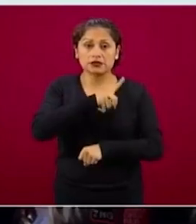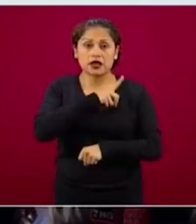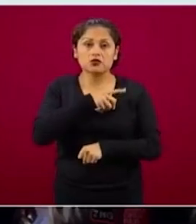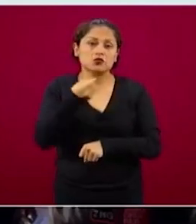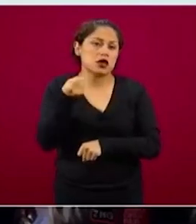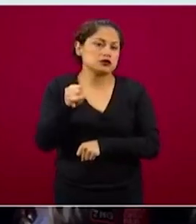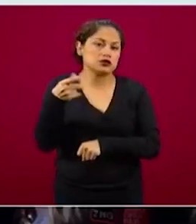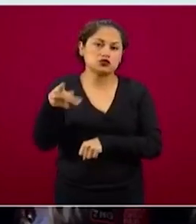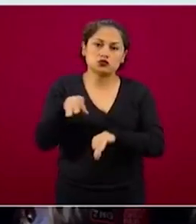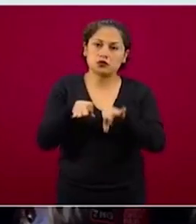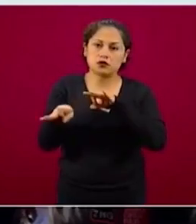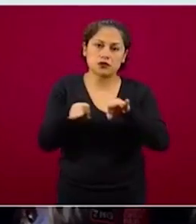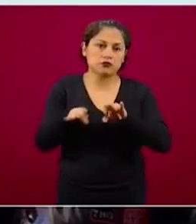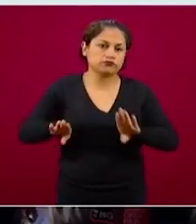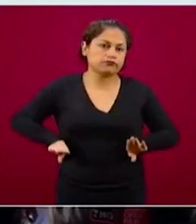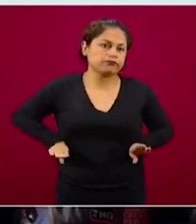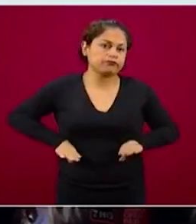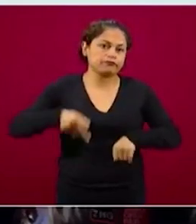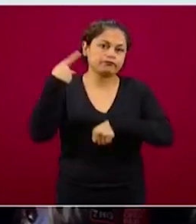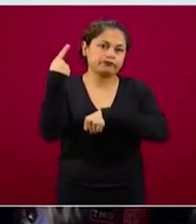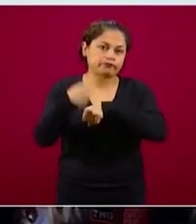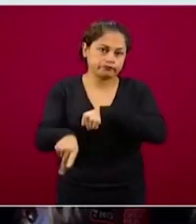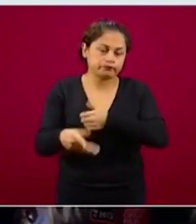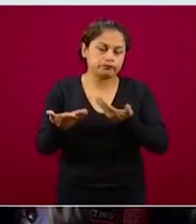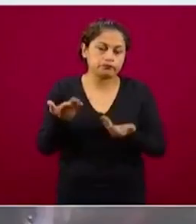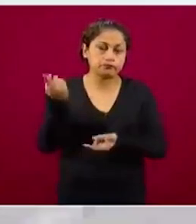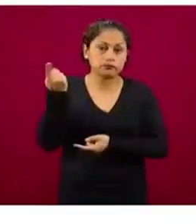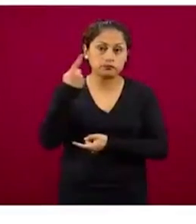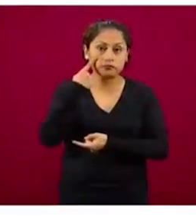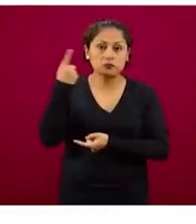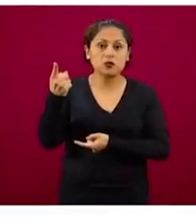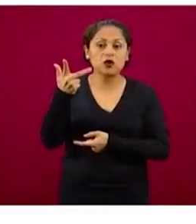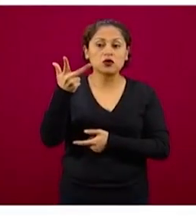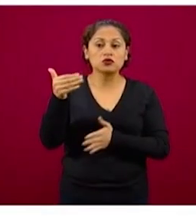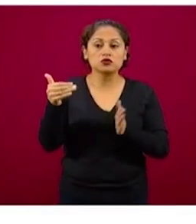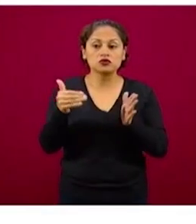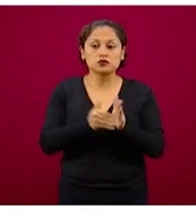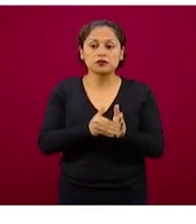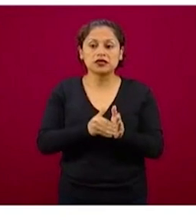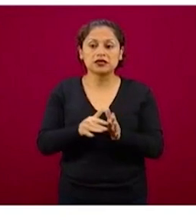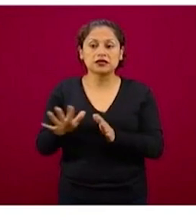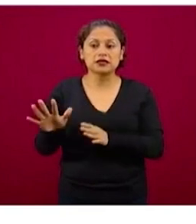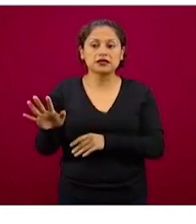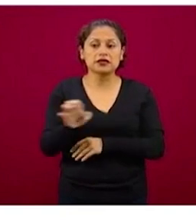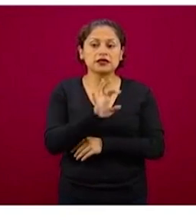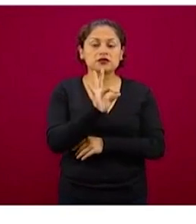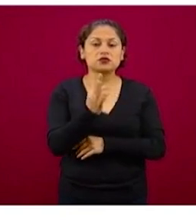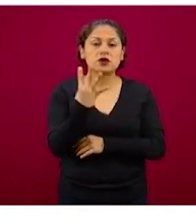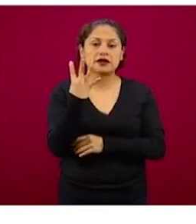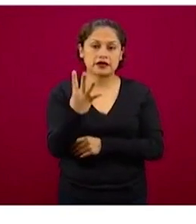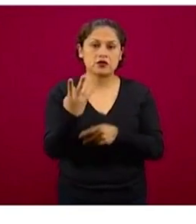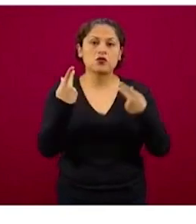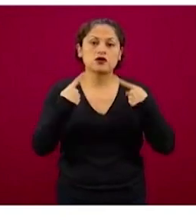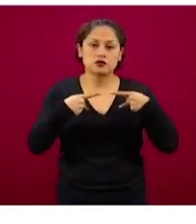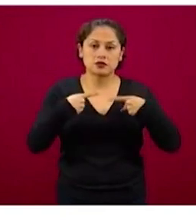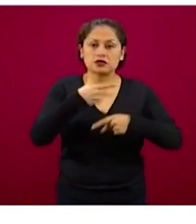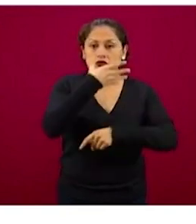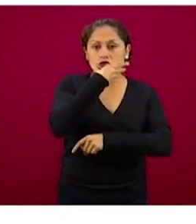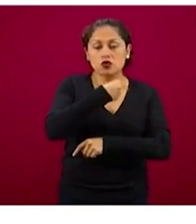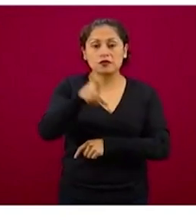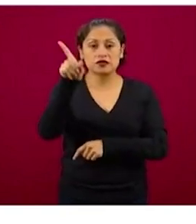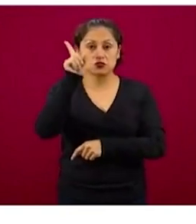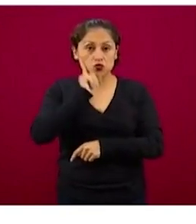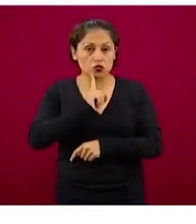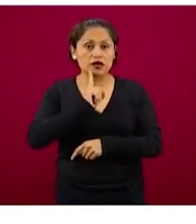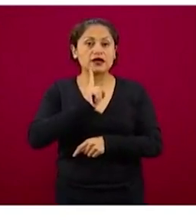en forma acumulativa tenemos ocho mil 544 personas miembros y miembros del